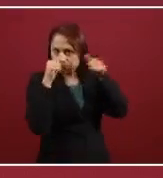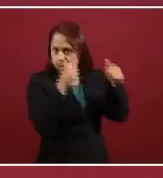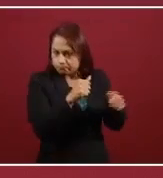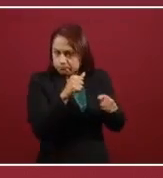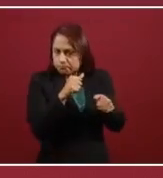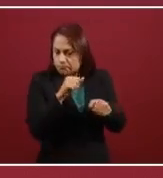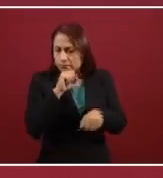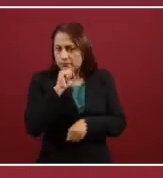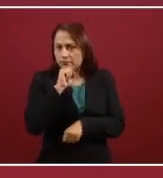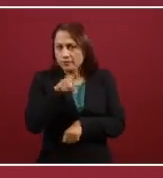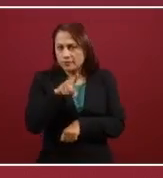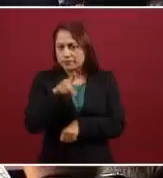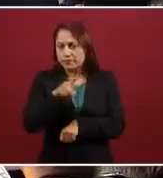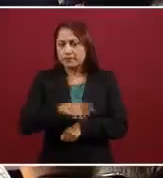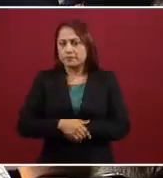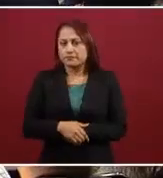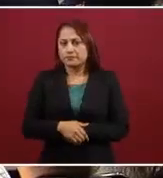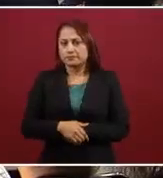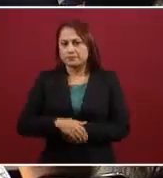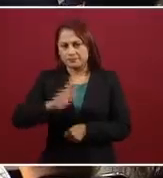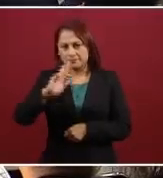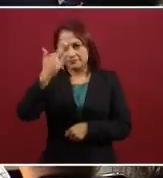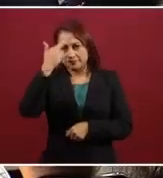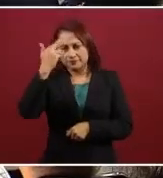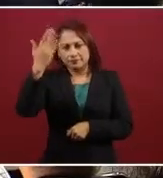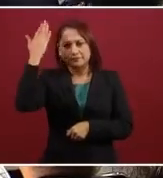que no di a conocer un memorándum